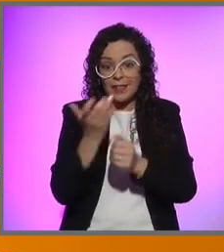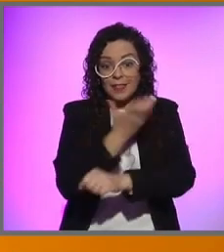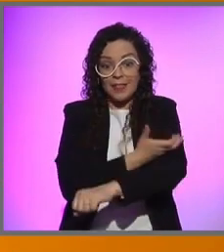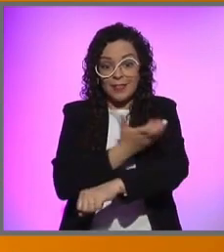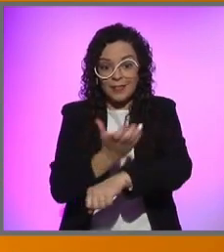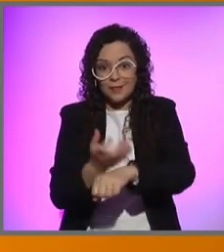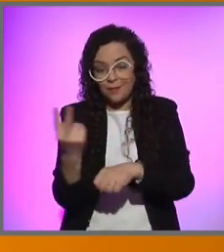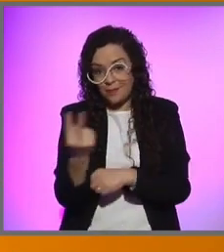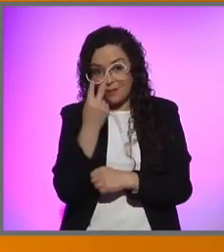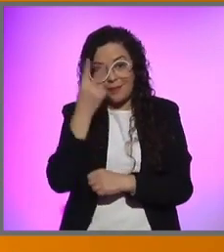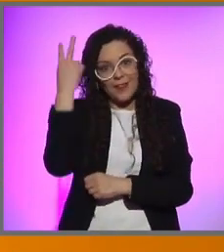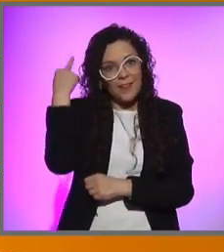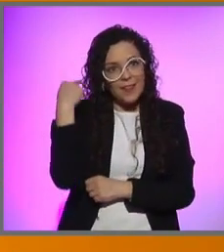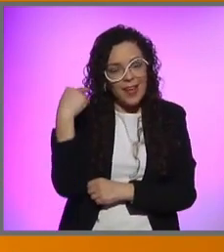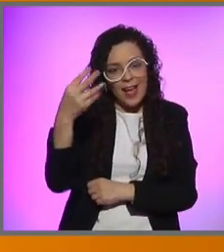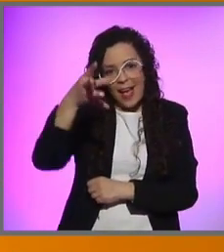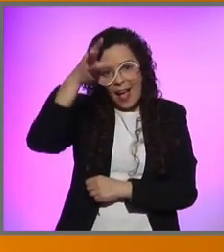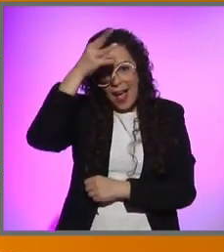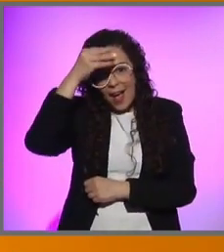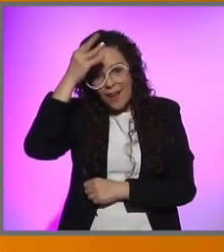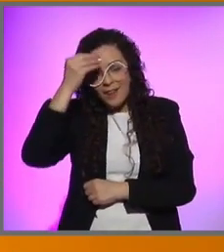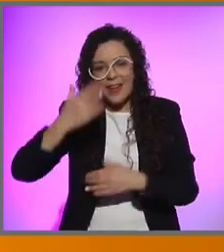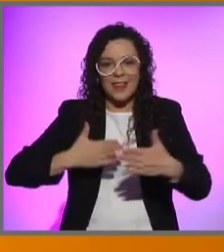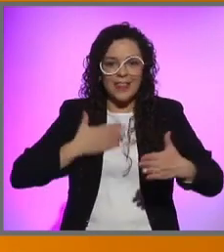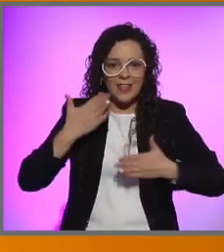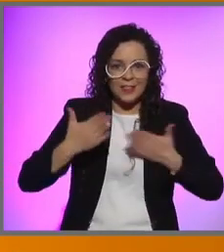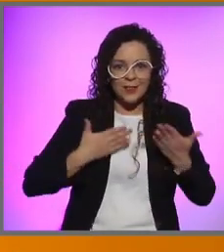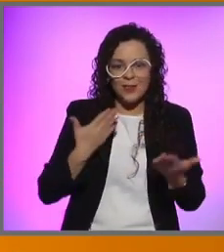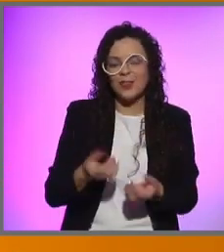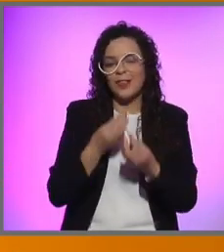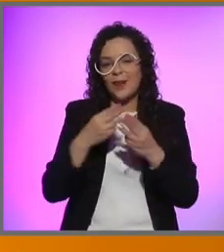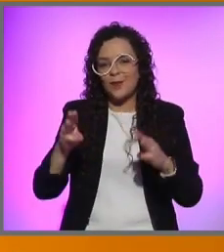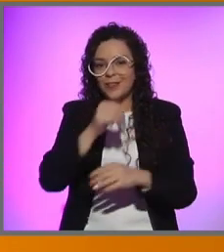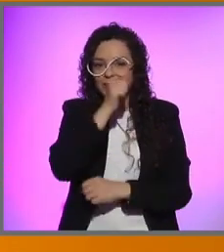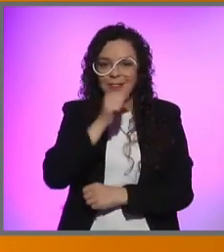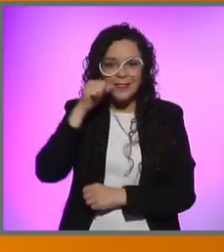y acompañarnos a viajar, aprender y disfrutar con Música y Ceguera aquí en 80 Millones.